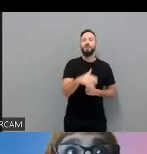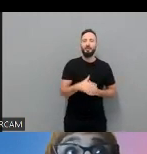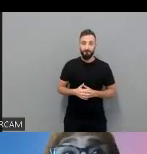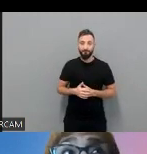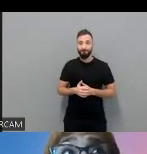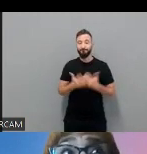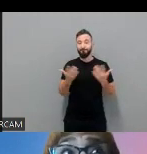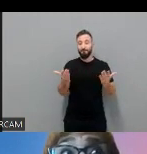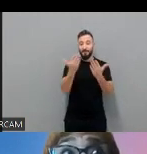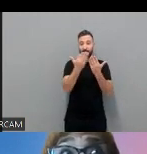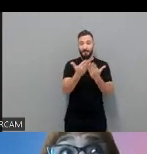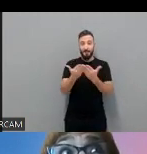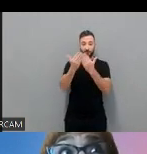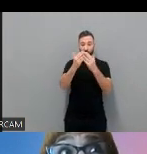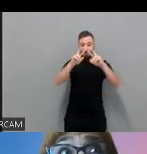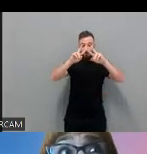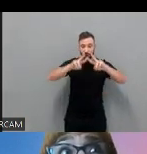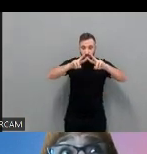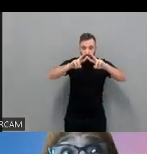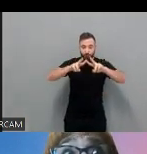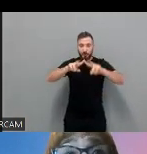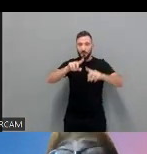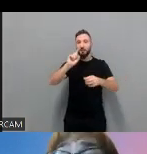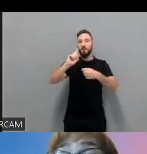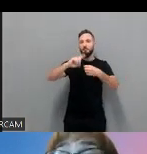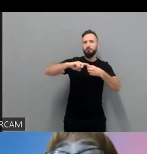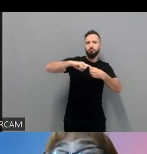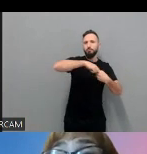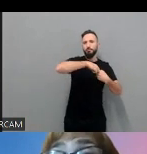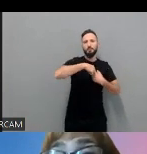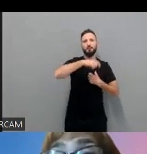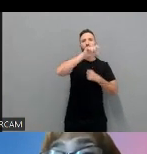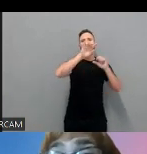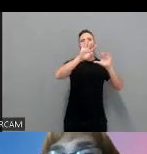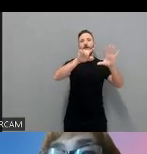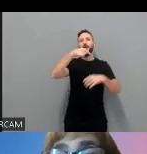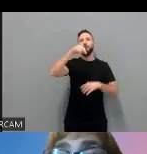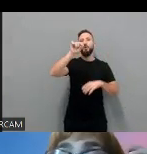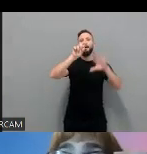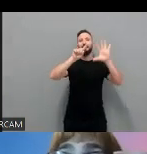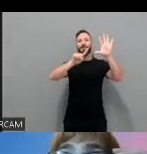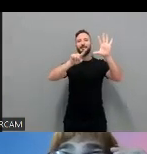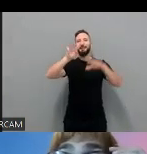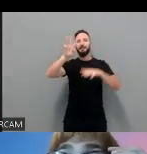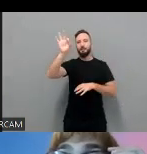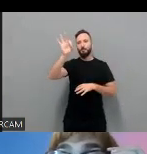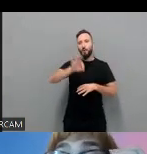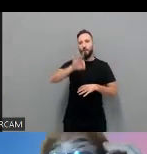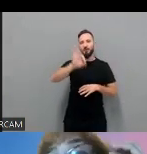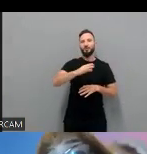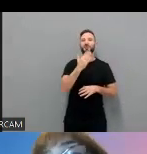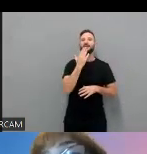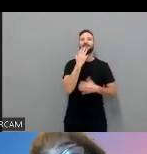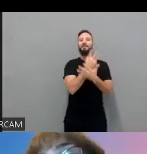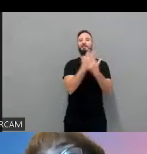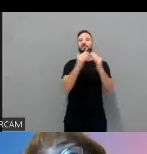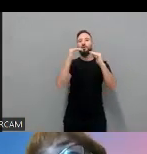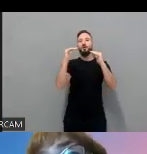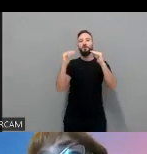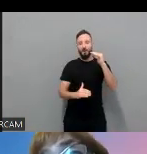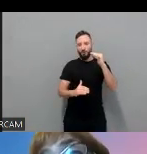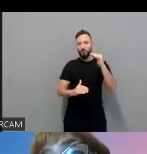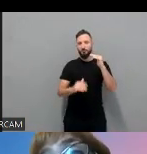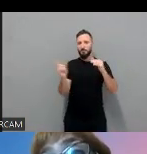el estudio participó una muestra de 9,63% de menores, ¿vale? De menores que